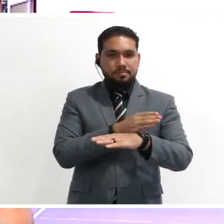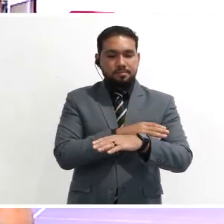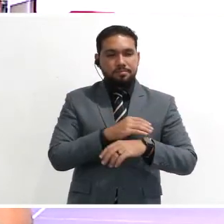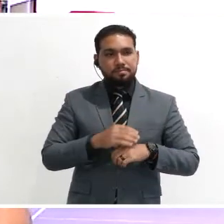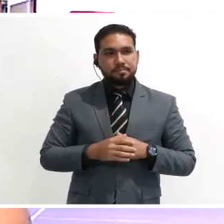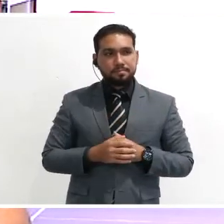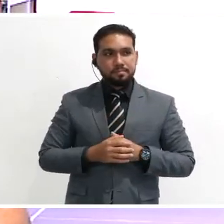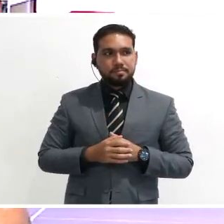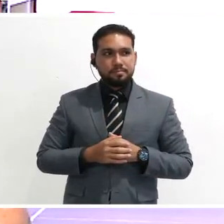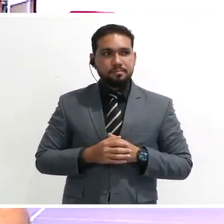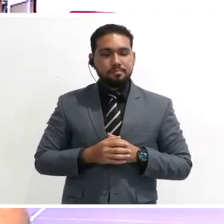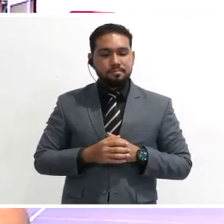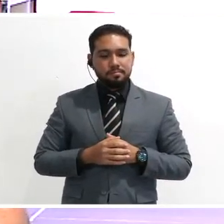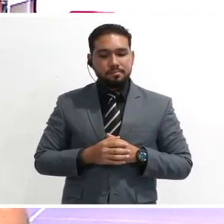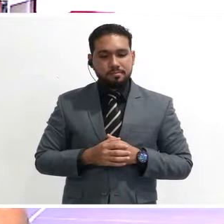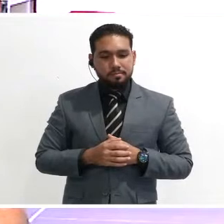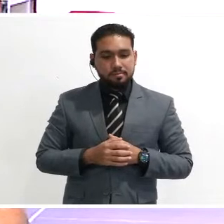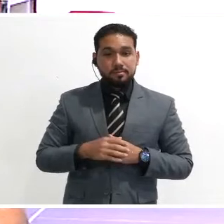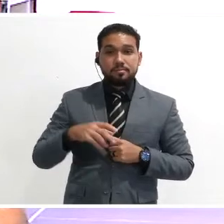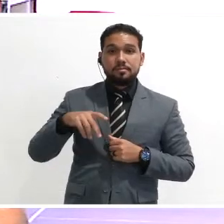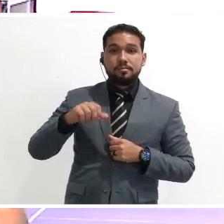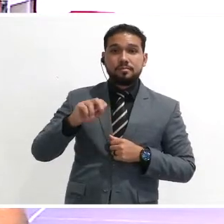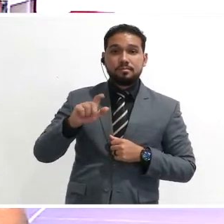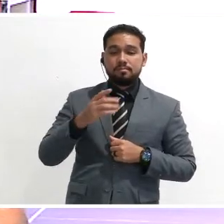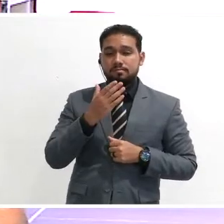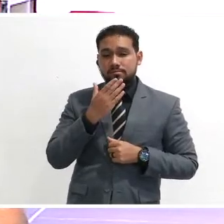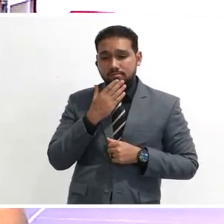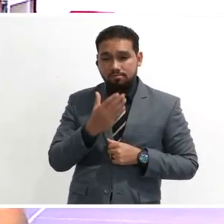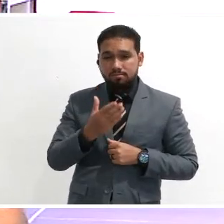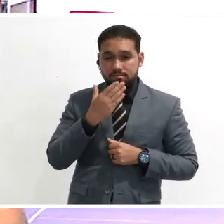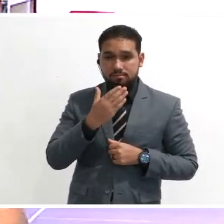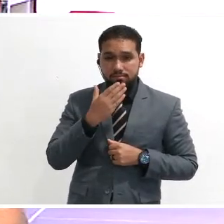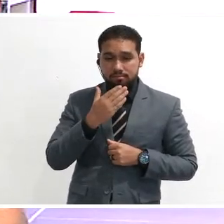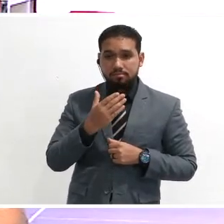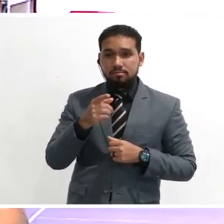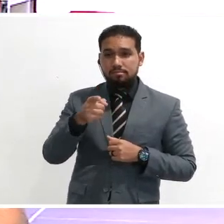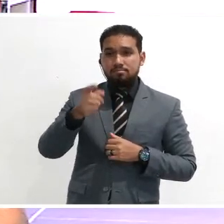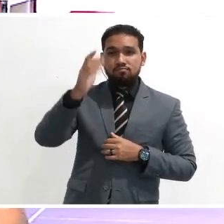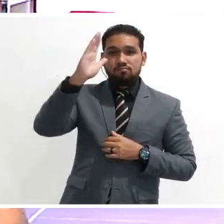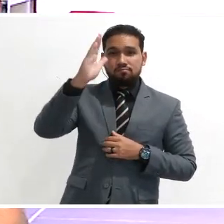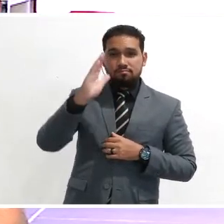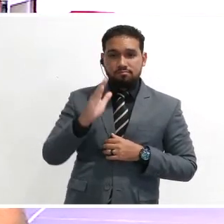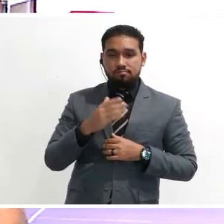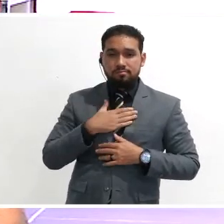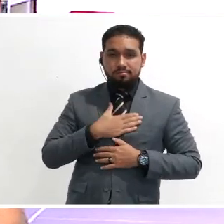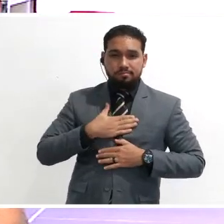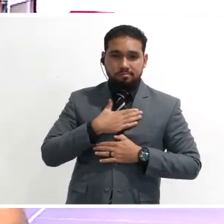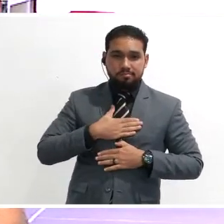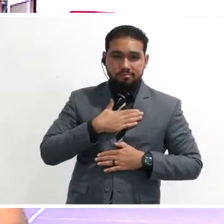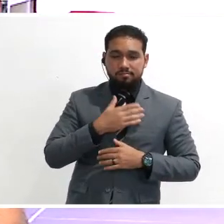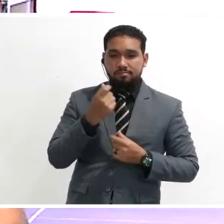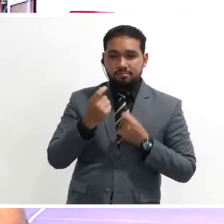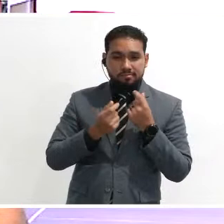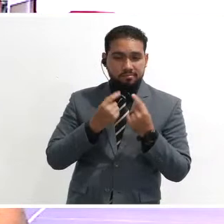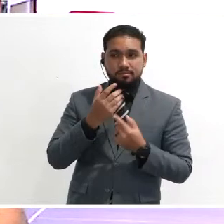Paul, thank you very much for your talk, very interesting for all of us. Y yo quisiera,